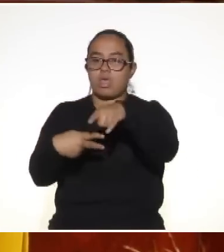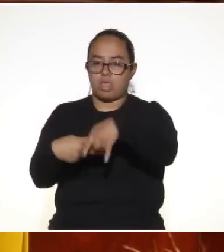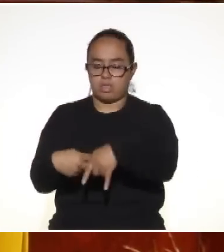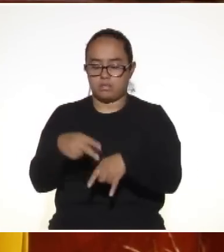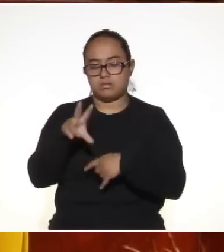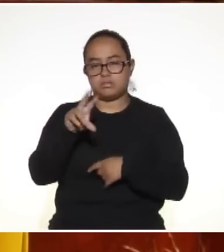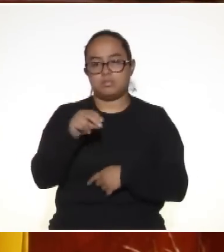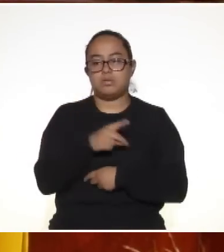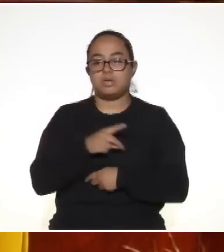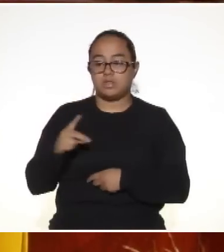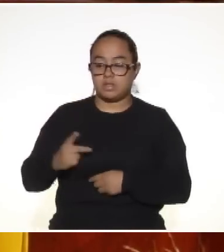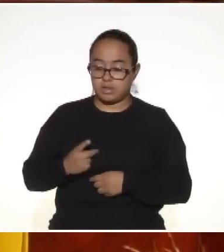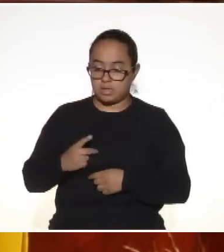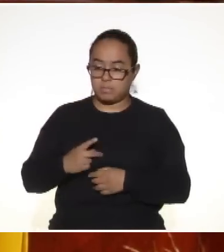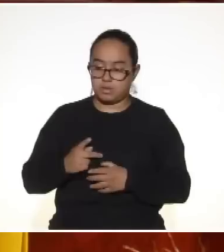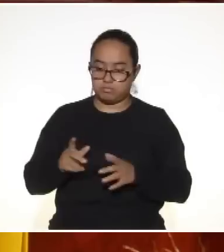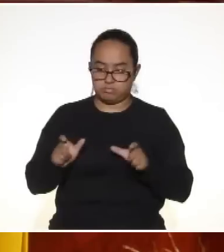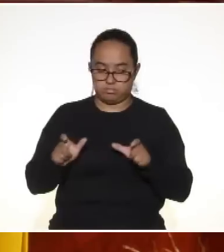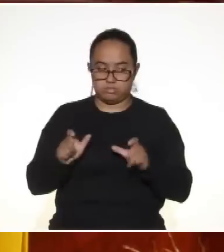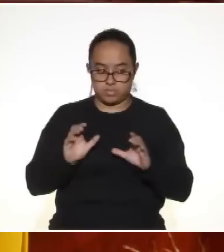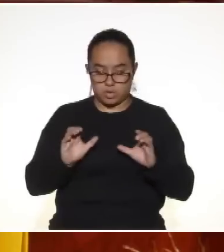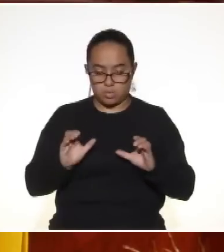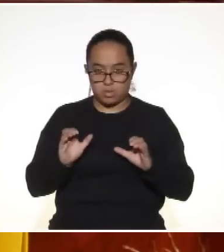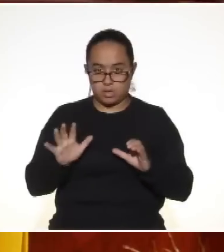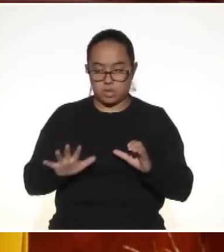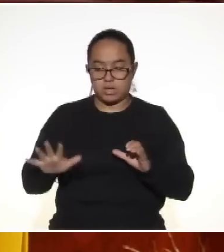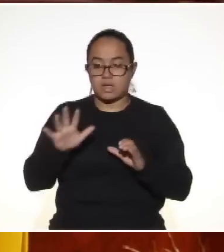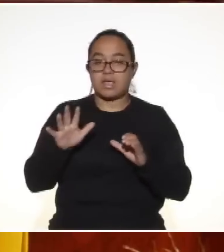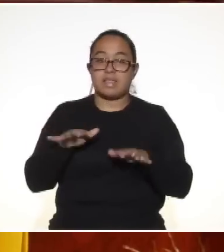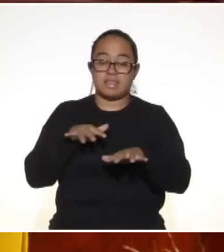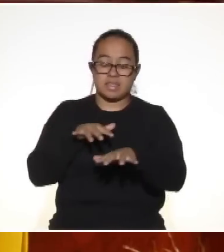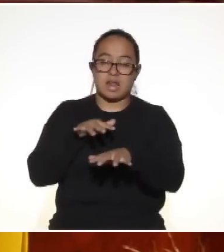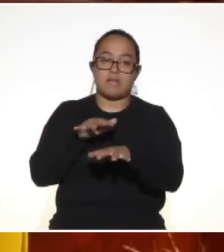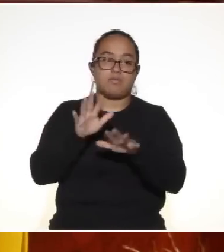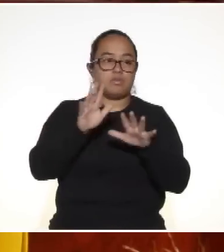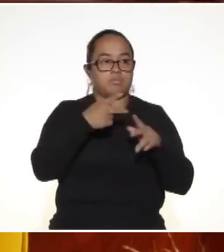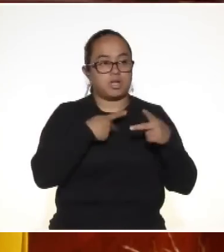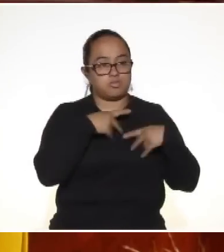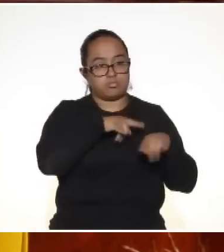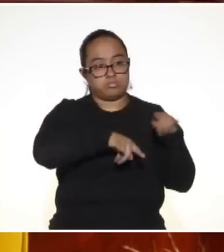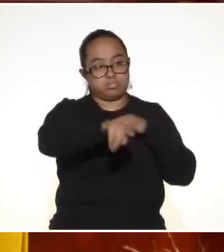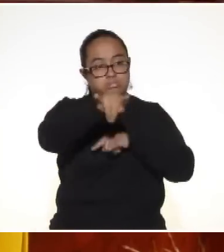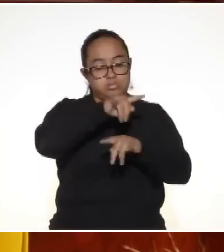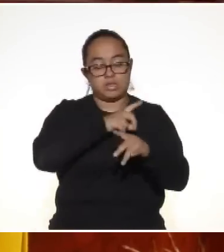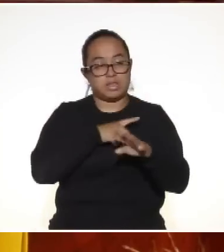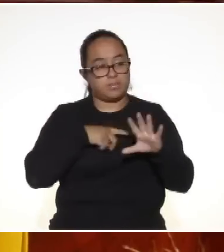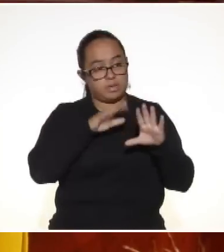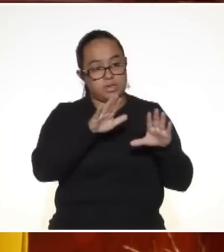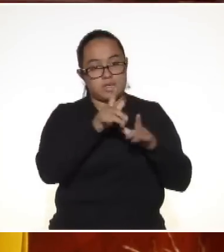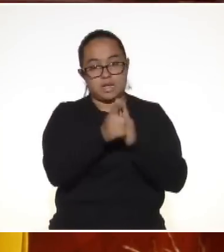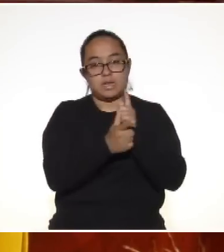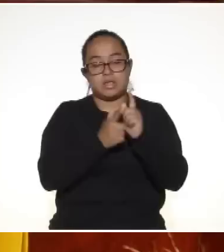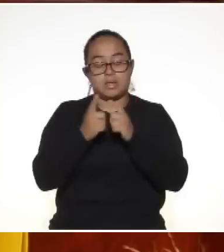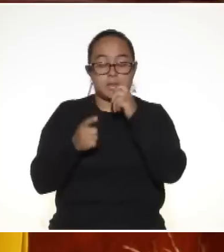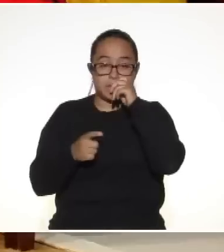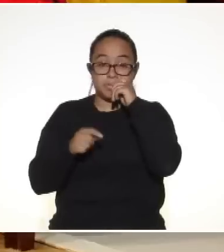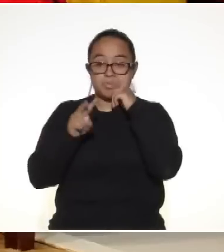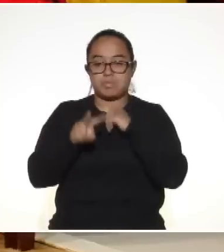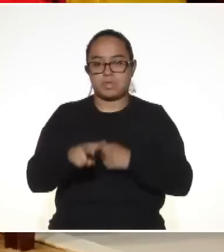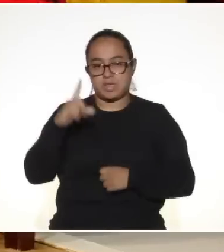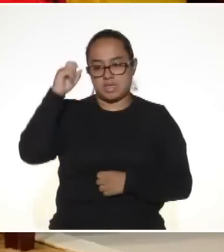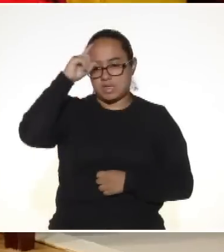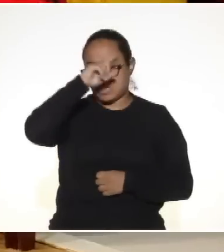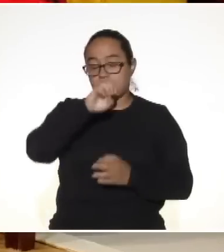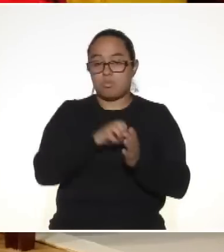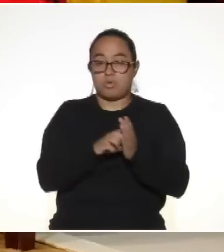paso, tratar de asegurar y contener el tráfico lo mejor posible. Es muy complejo que una persona sin